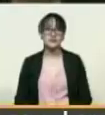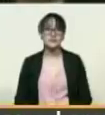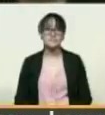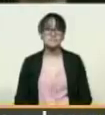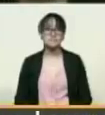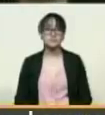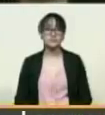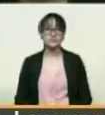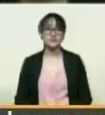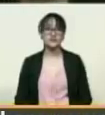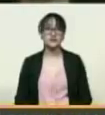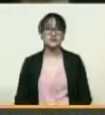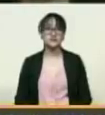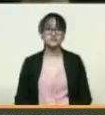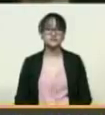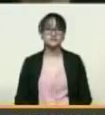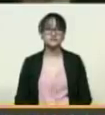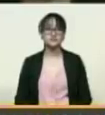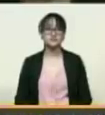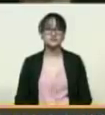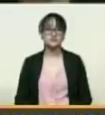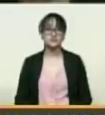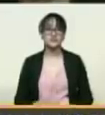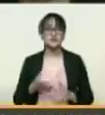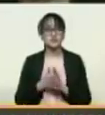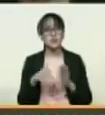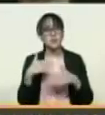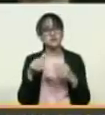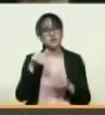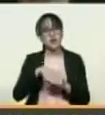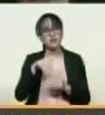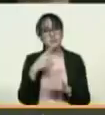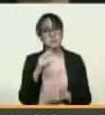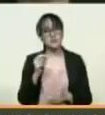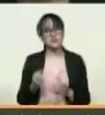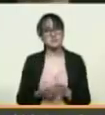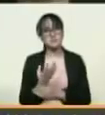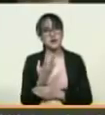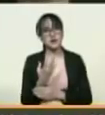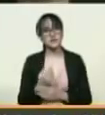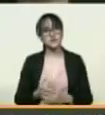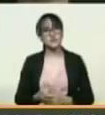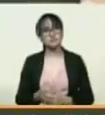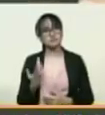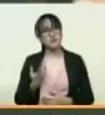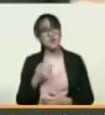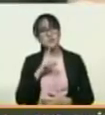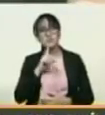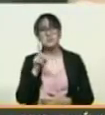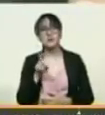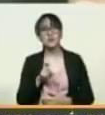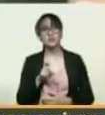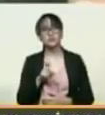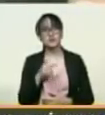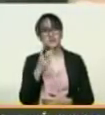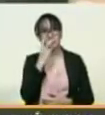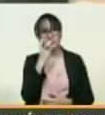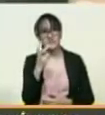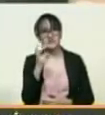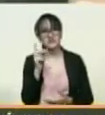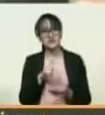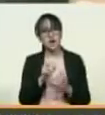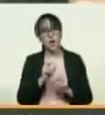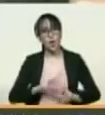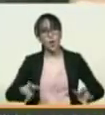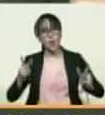Ministro, gracias. A propósito de la mención que usted hacía sobre el proceso electoral del 20 de mayo, quisiera consultarle si ha servido esta visita suya a Naciones